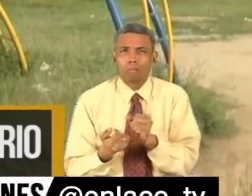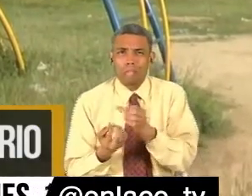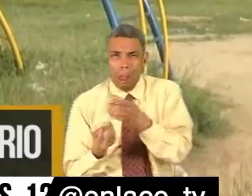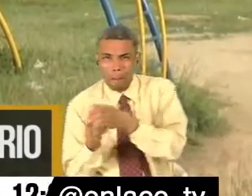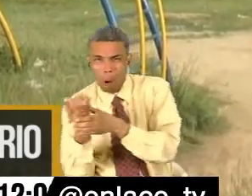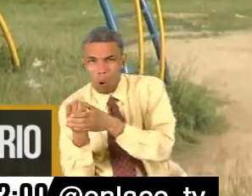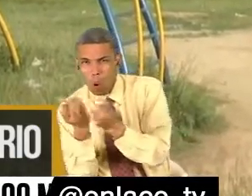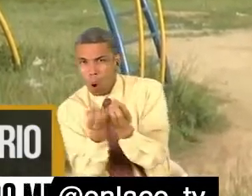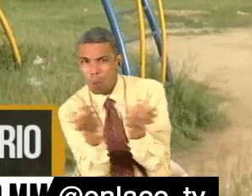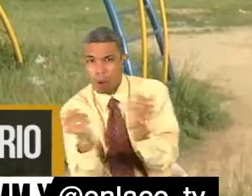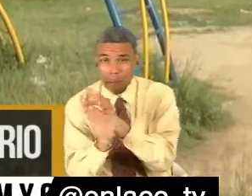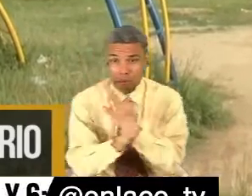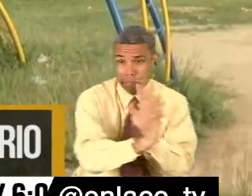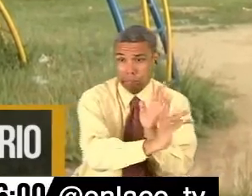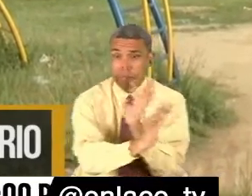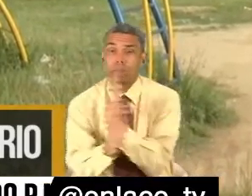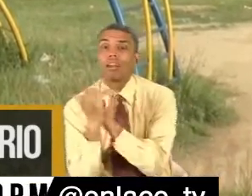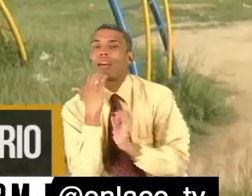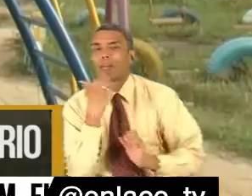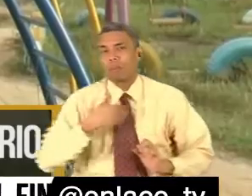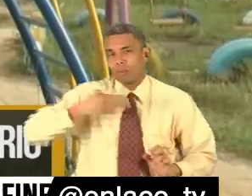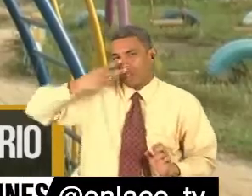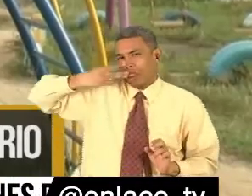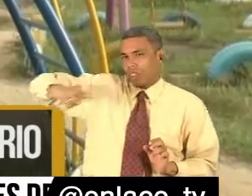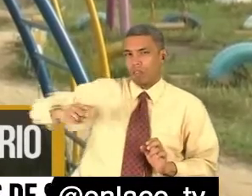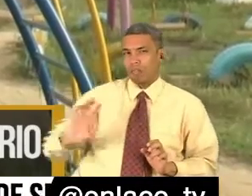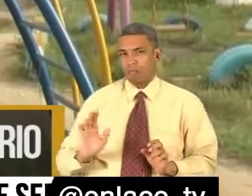Entonces me da miedo que mi hijo vaya a jugar a ese parque,